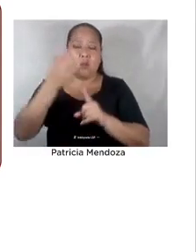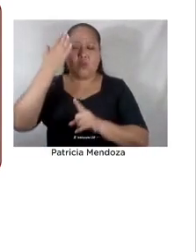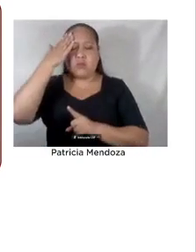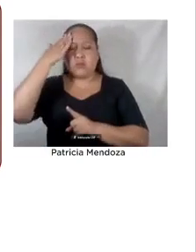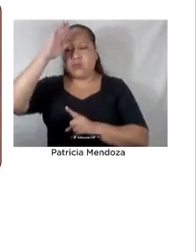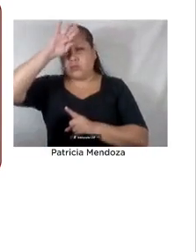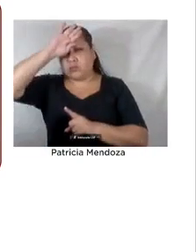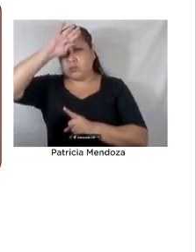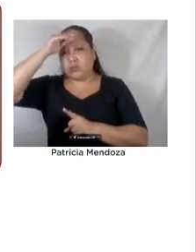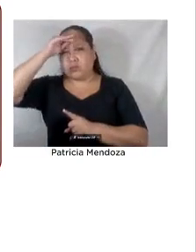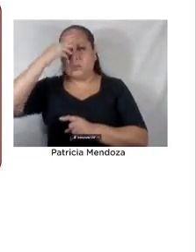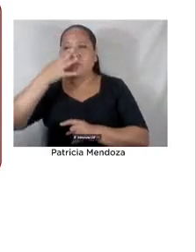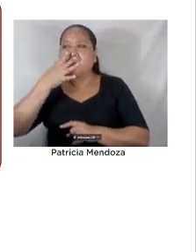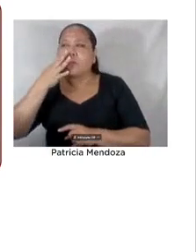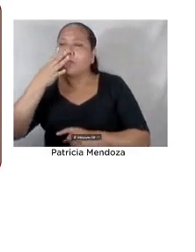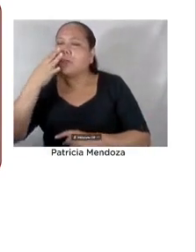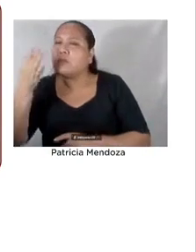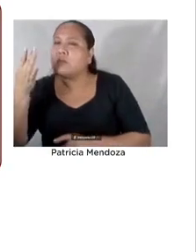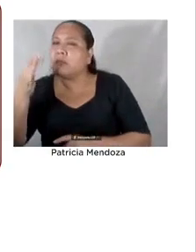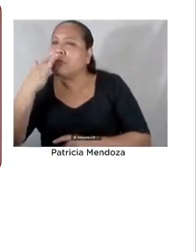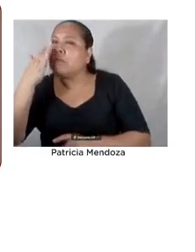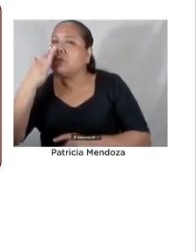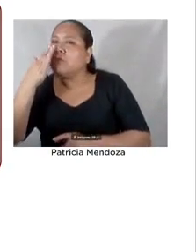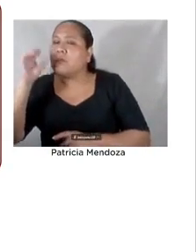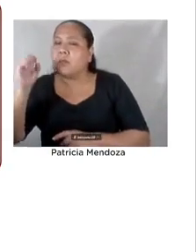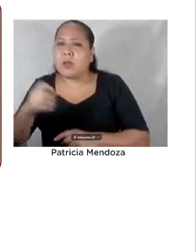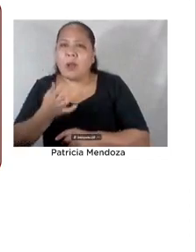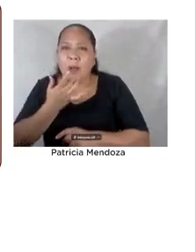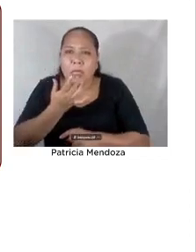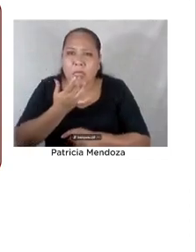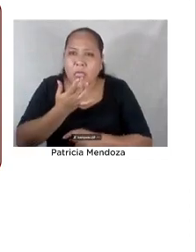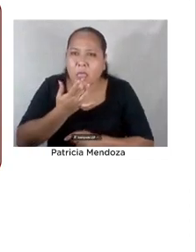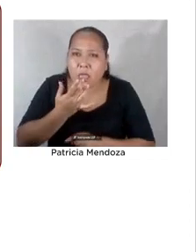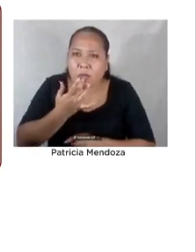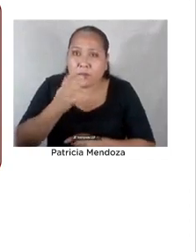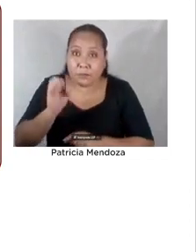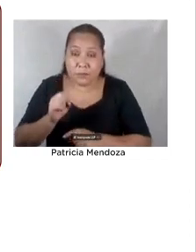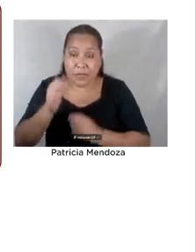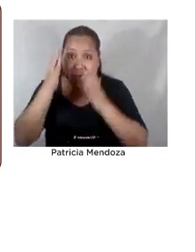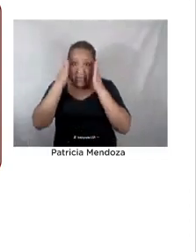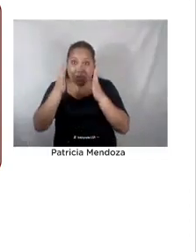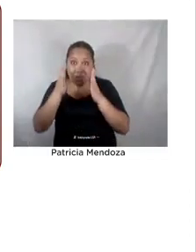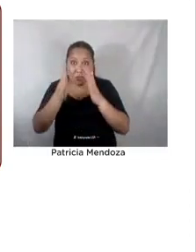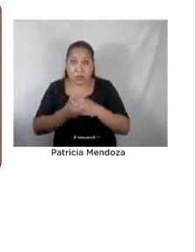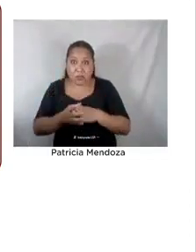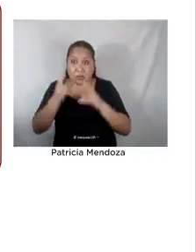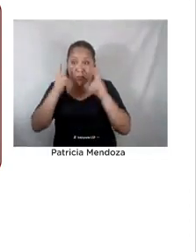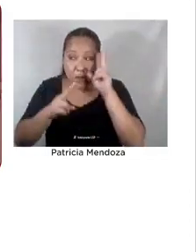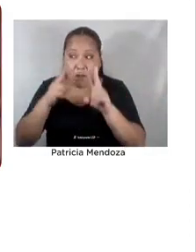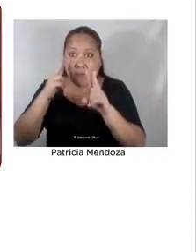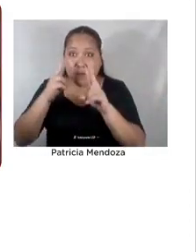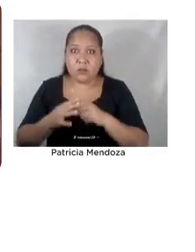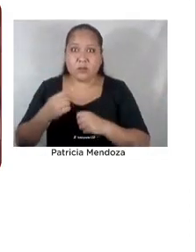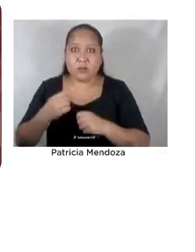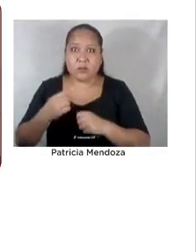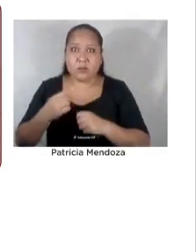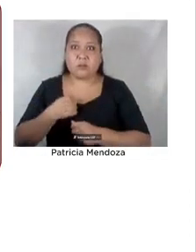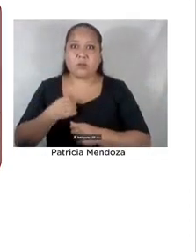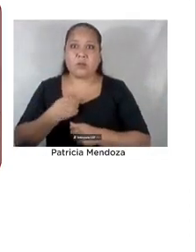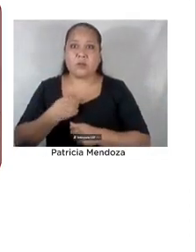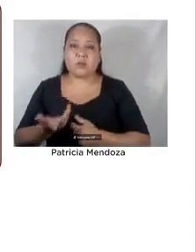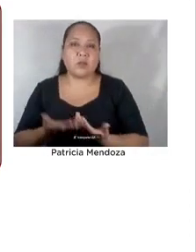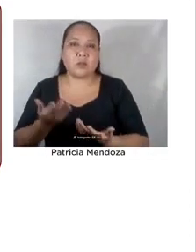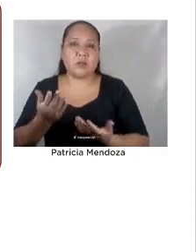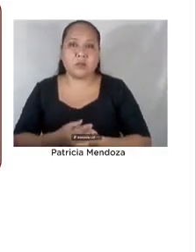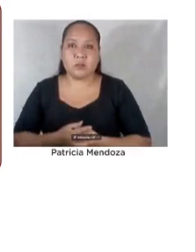si es que pierdo el olfato, disculpen, estoy muy atento a ver si se me mueve o no,